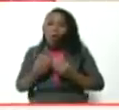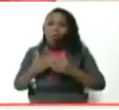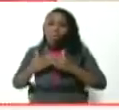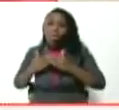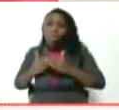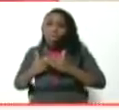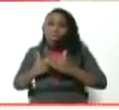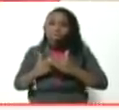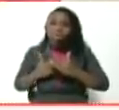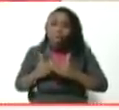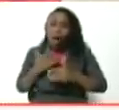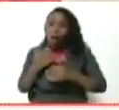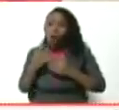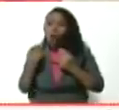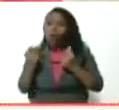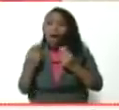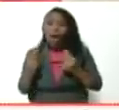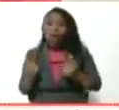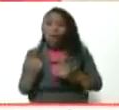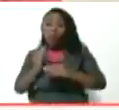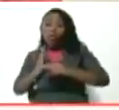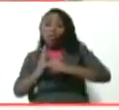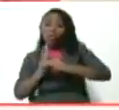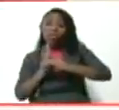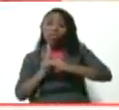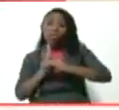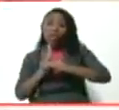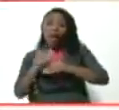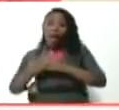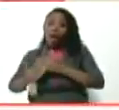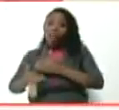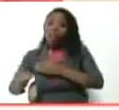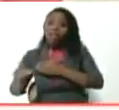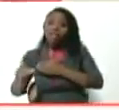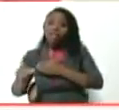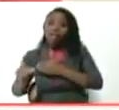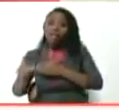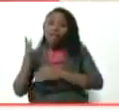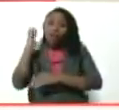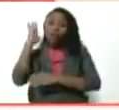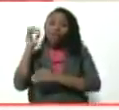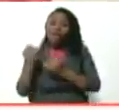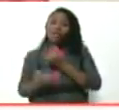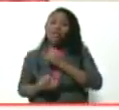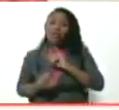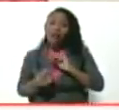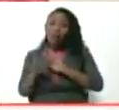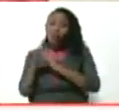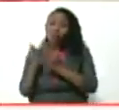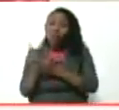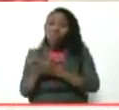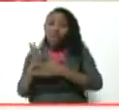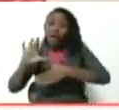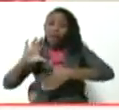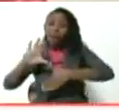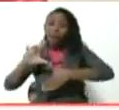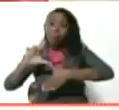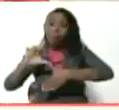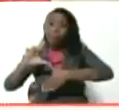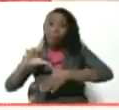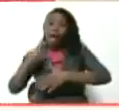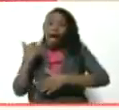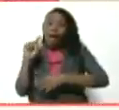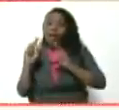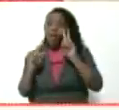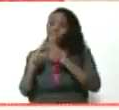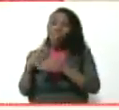alguna acción de retardo en el avance de las fuerzas progresistas de izquierda en el mundo y en América Latina, tiene mucho que